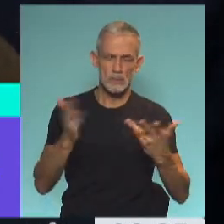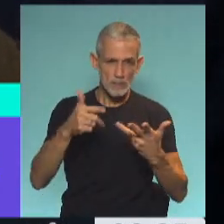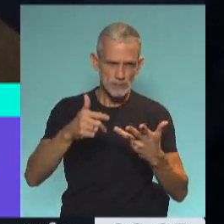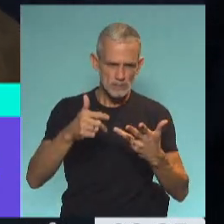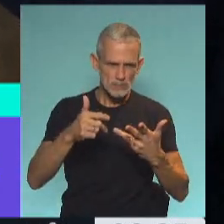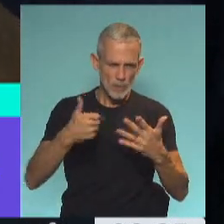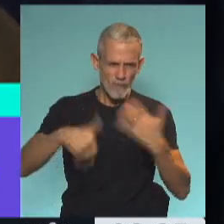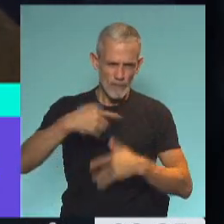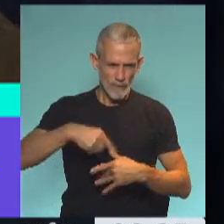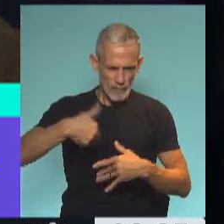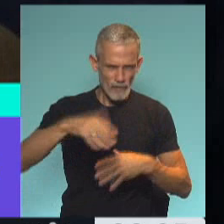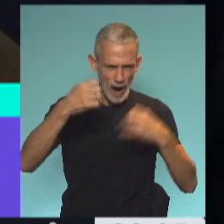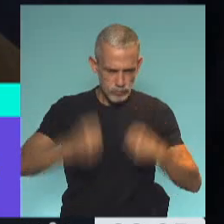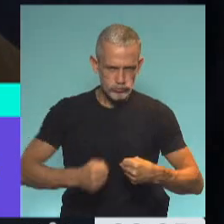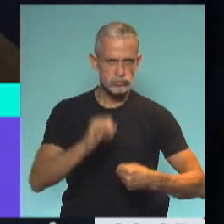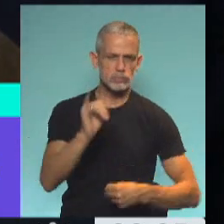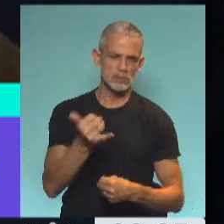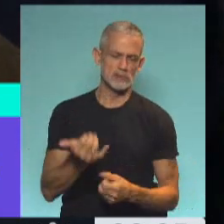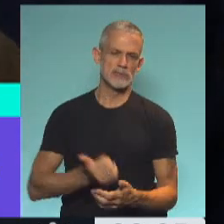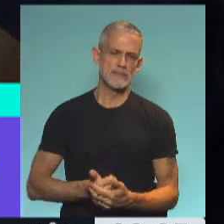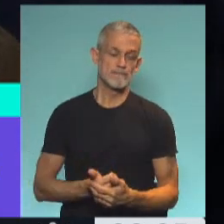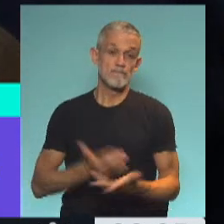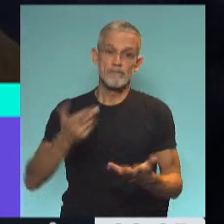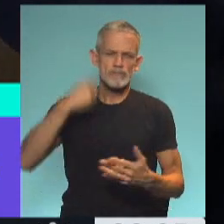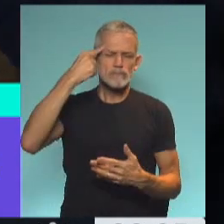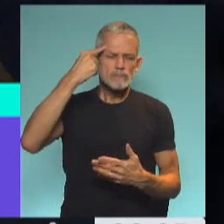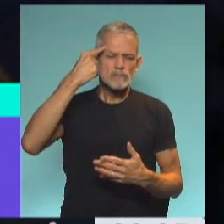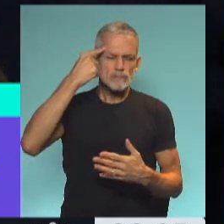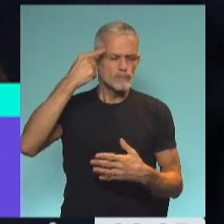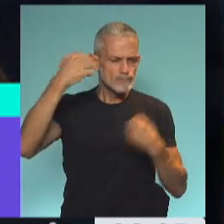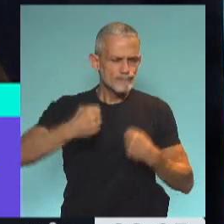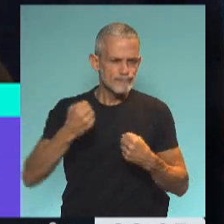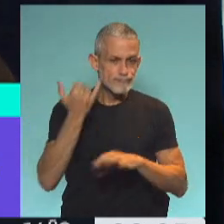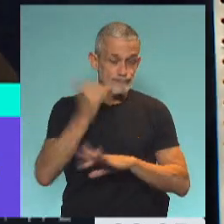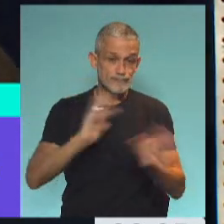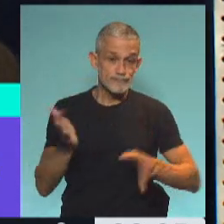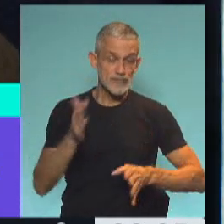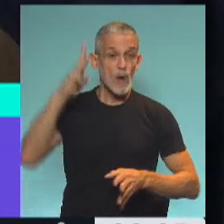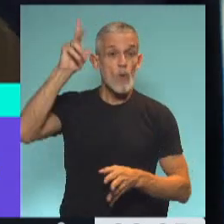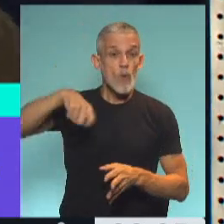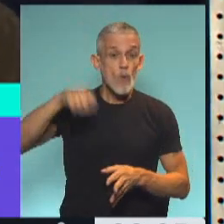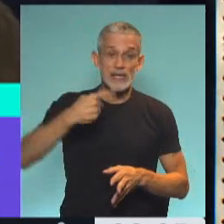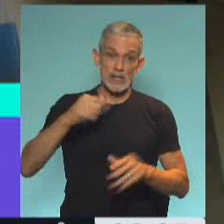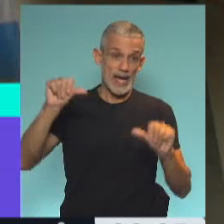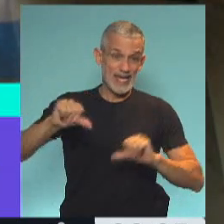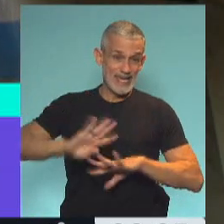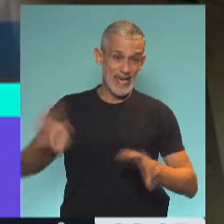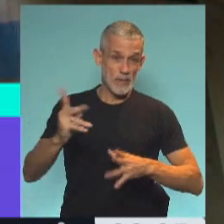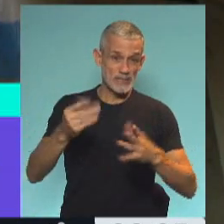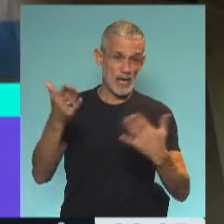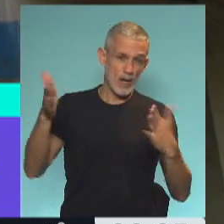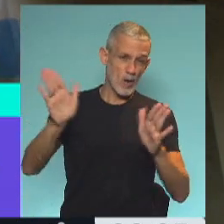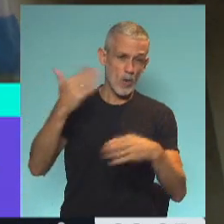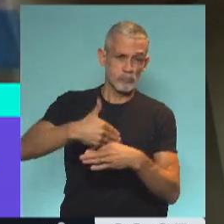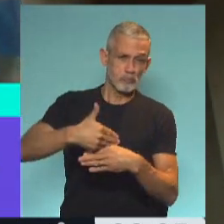hacer. Esa es lo único que está en mi cabeza en este momento, porque ya la jueza decretó la quiebra